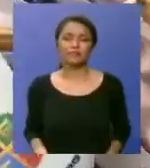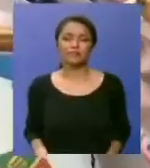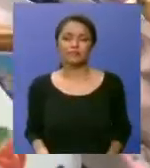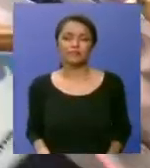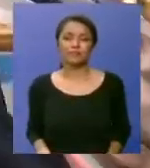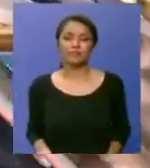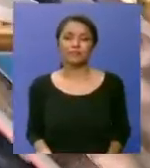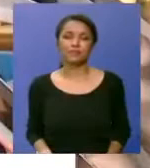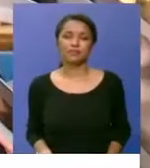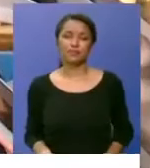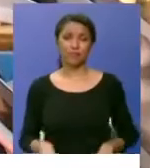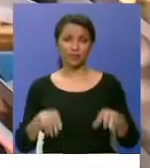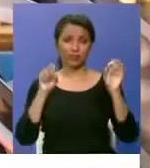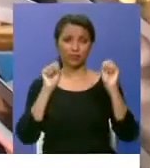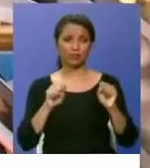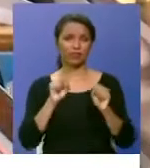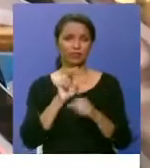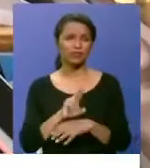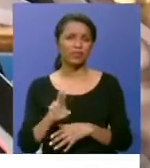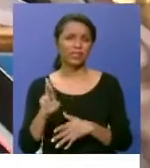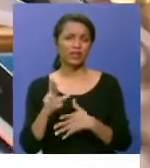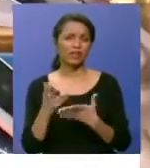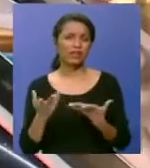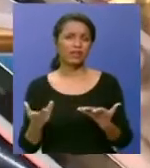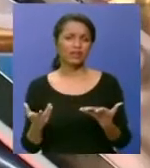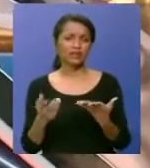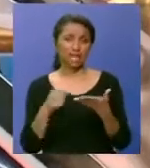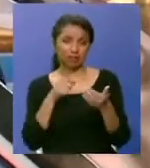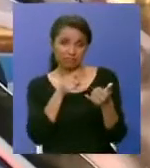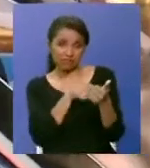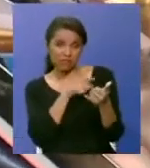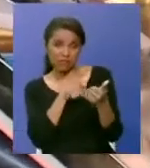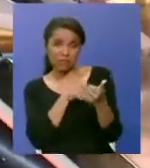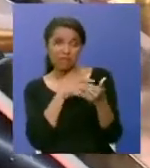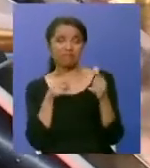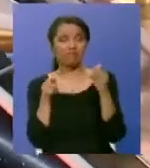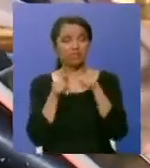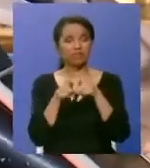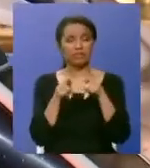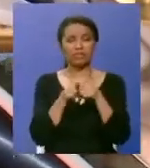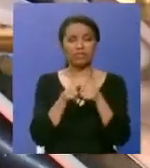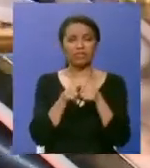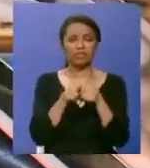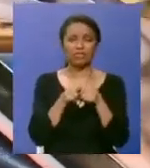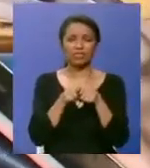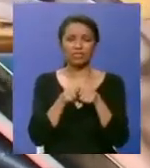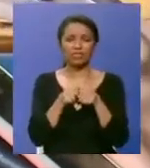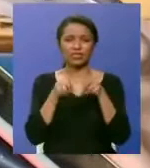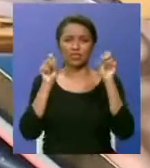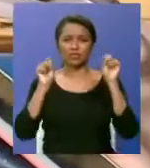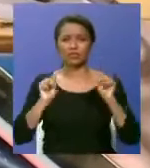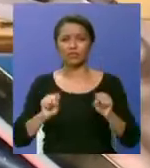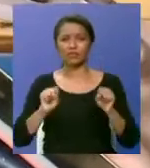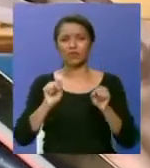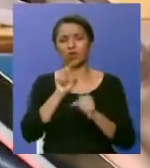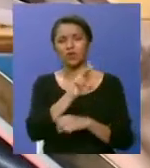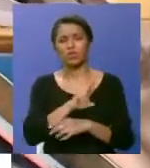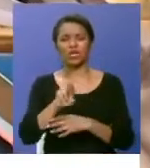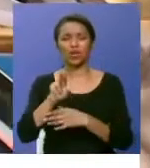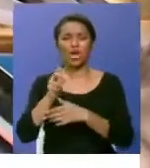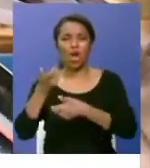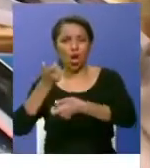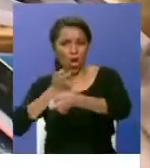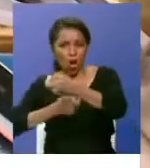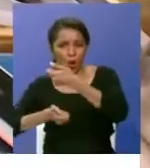la capacidad de poder utilizarse desde el celular y que también va a tener la posibilidad de que podamos utilizarlo en los